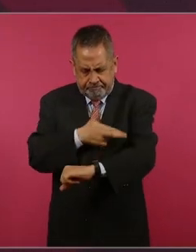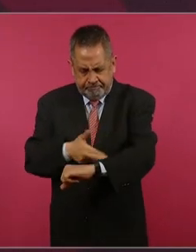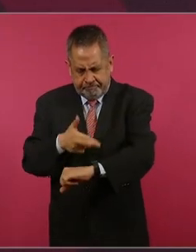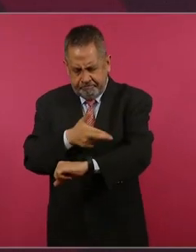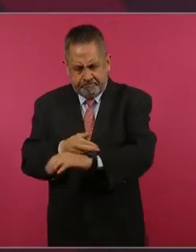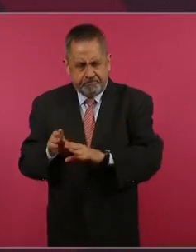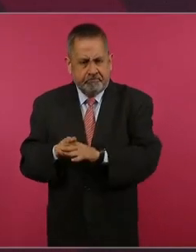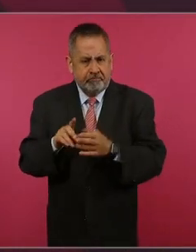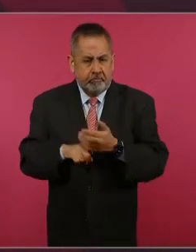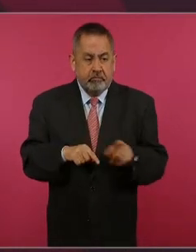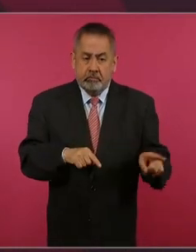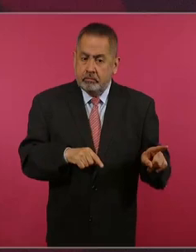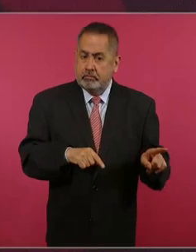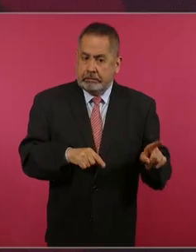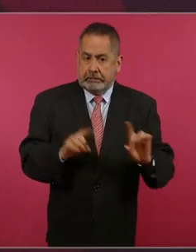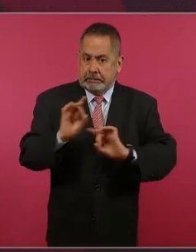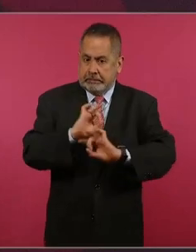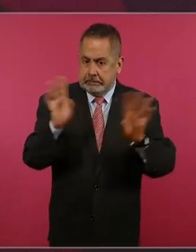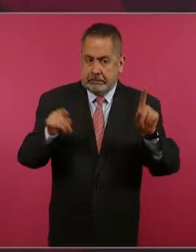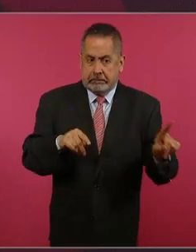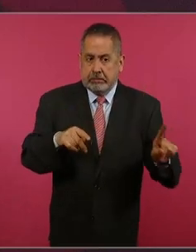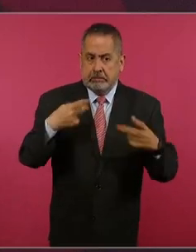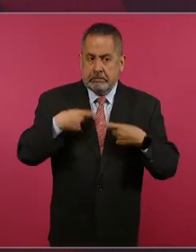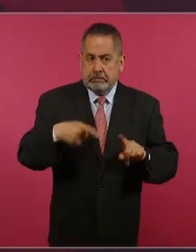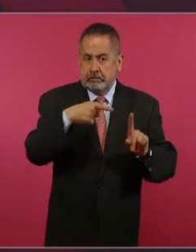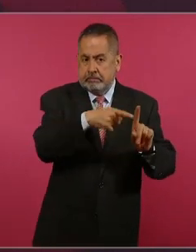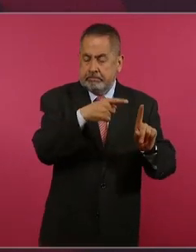se trata de un asunto delicado,